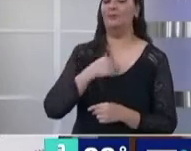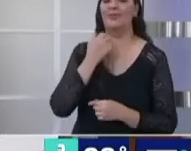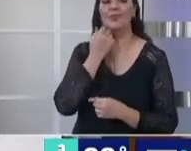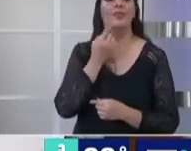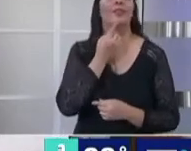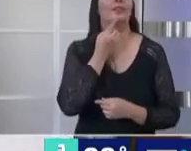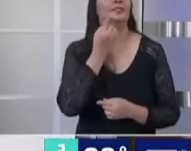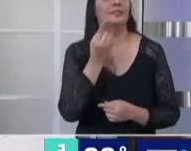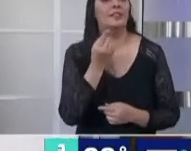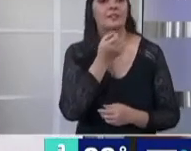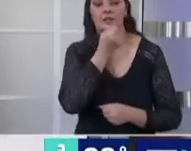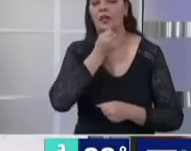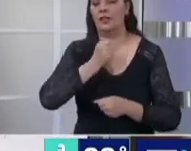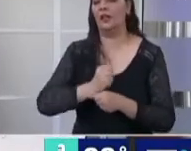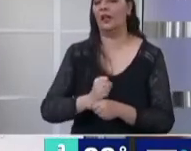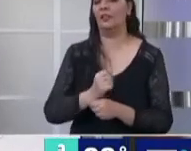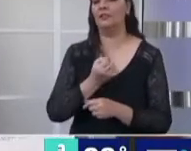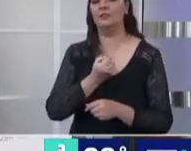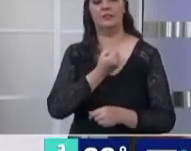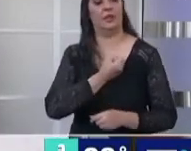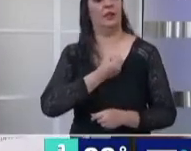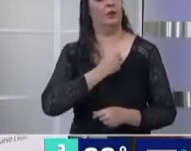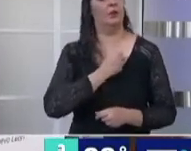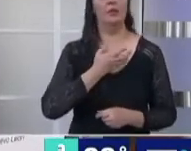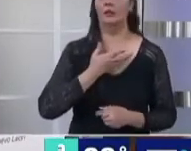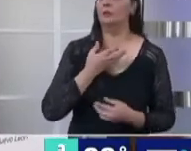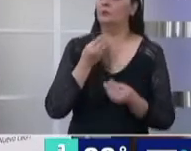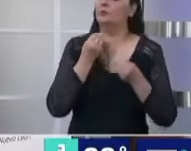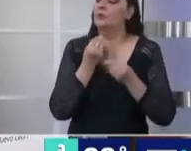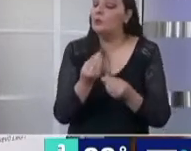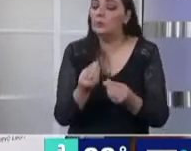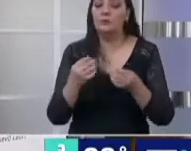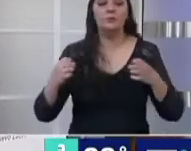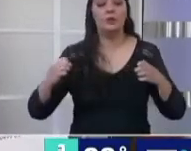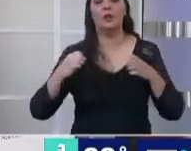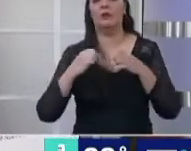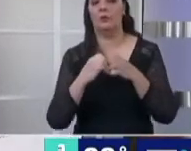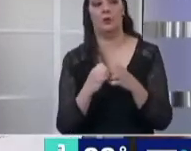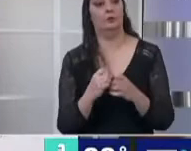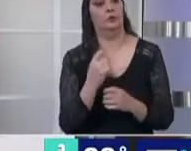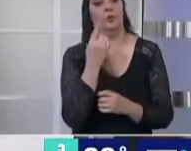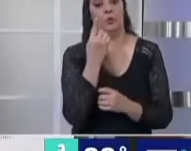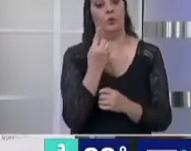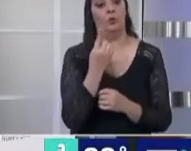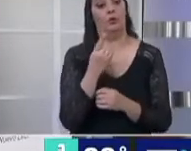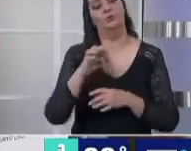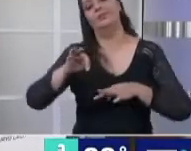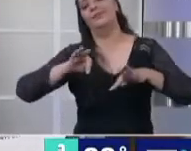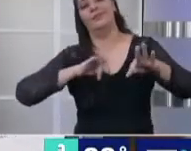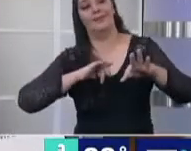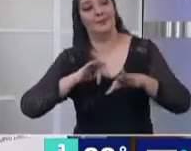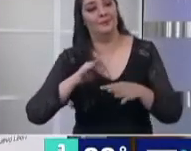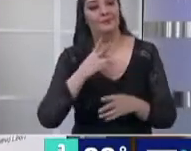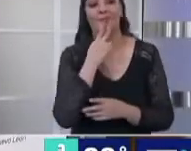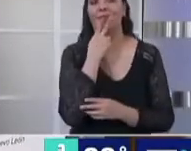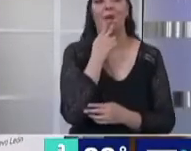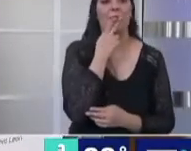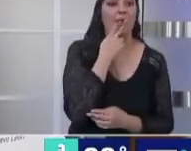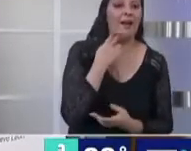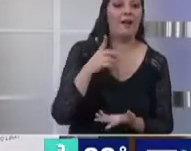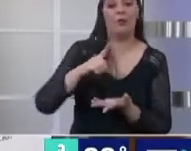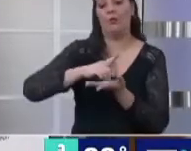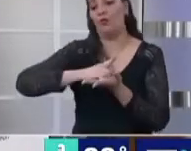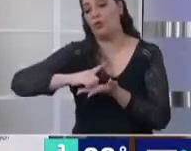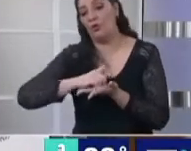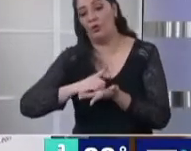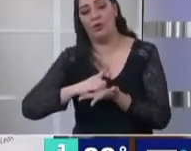la Secretaría de Salud luchamos contra muchos enemigos. Uno de ellos enemigos es el tabaco, son las drogas,